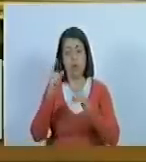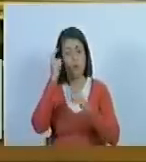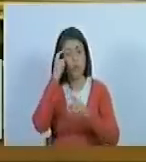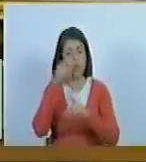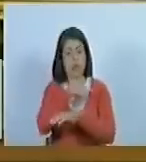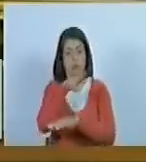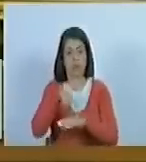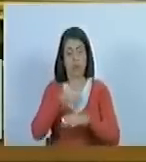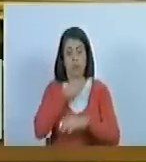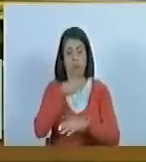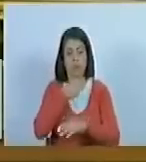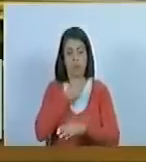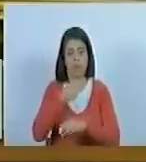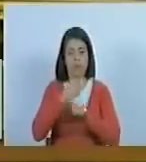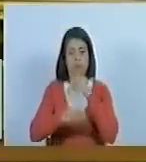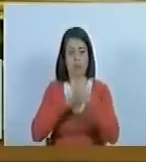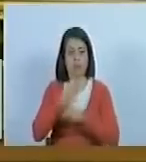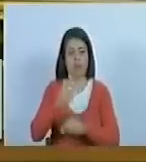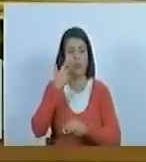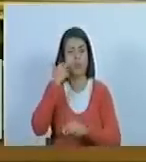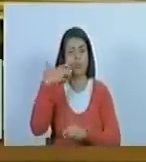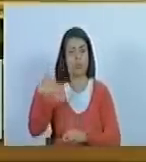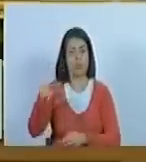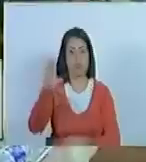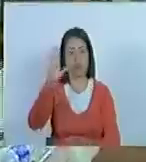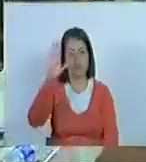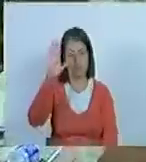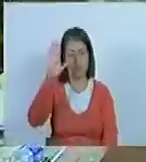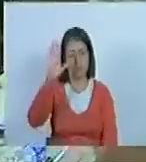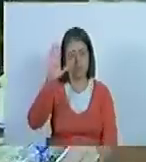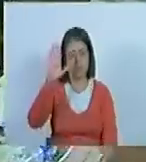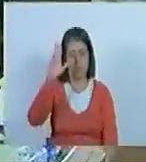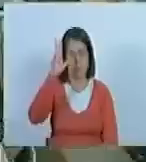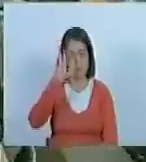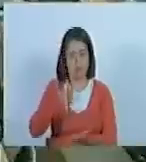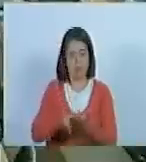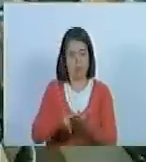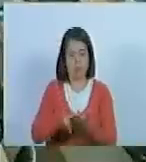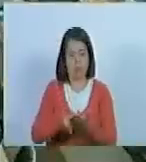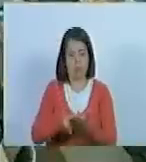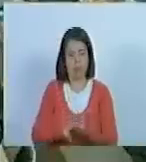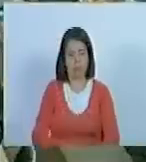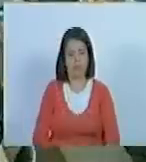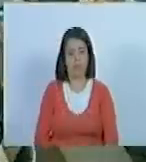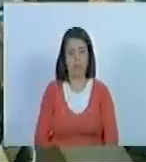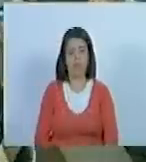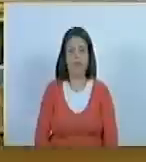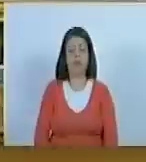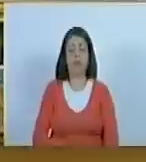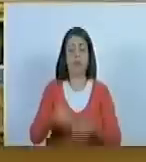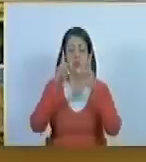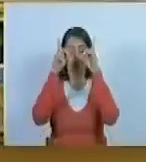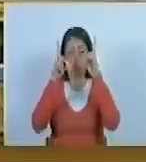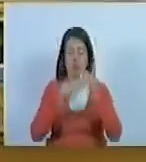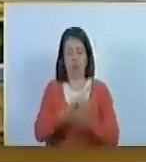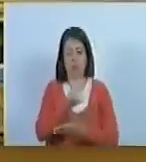del Periodista. Sírvanse a manifestarlo por la señal de costumbre. Queda aprobado por unanimidad.